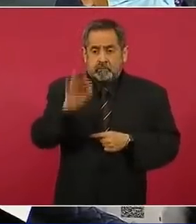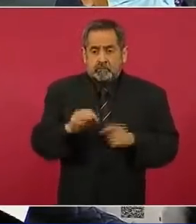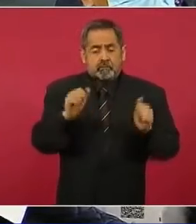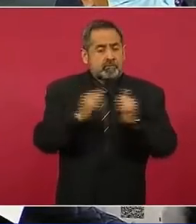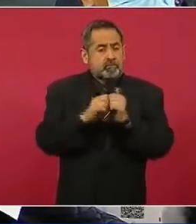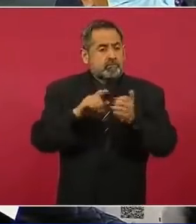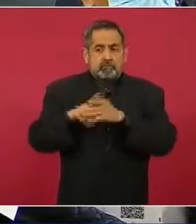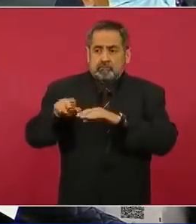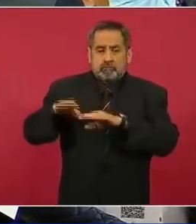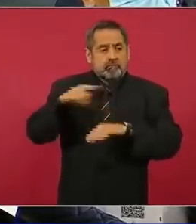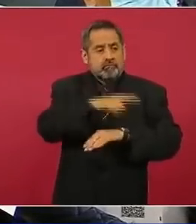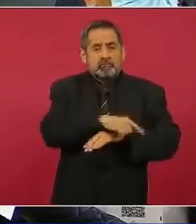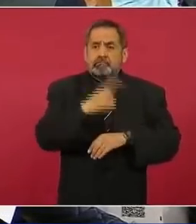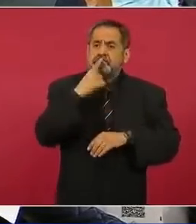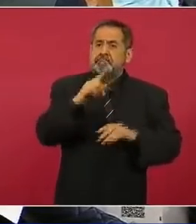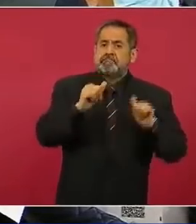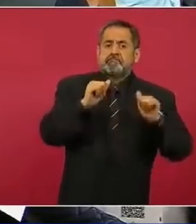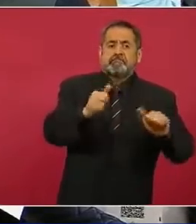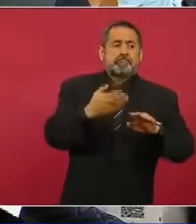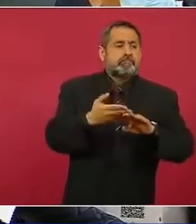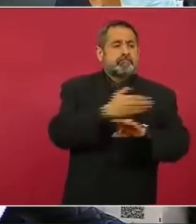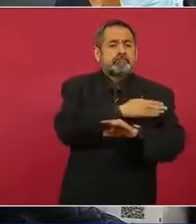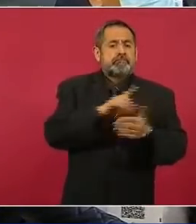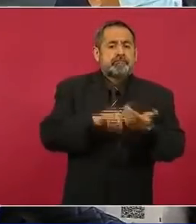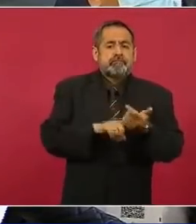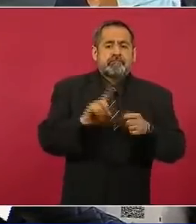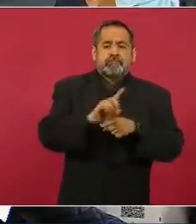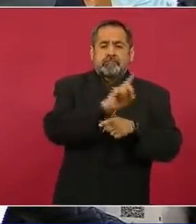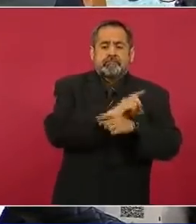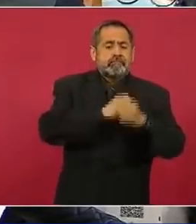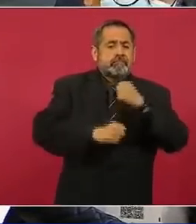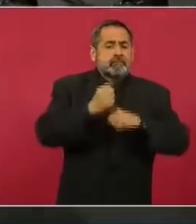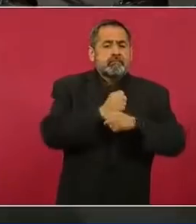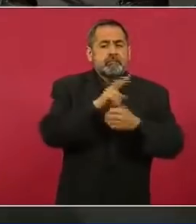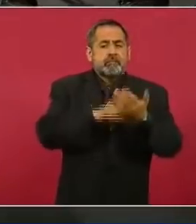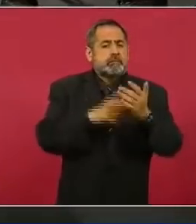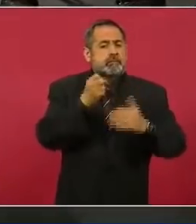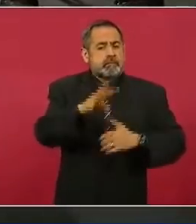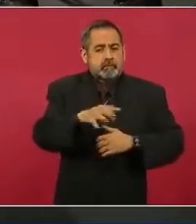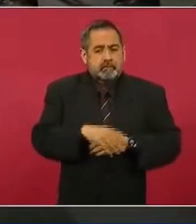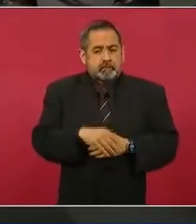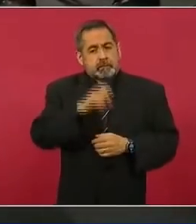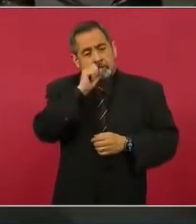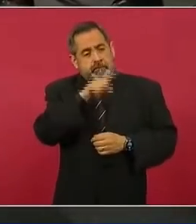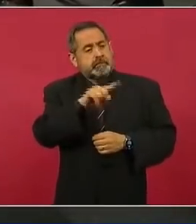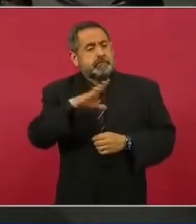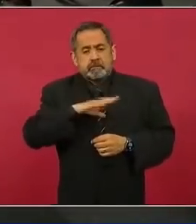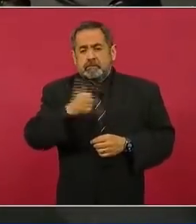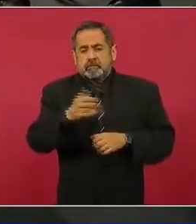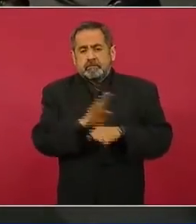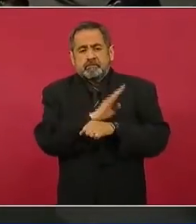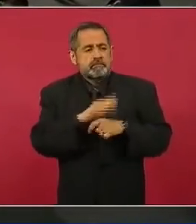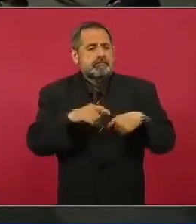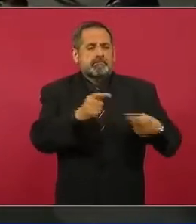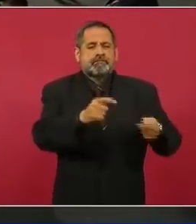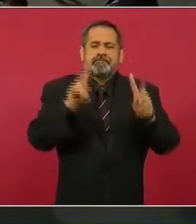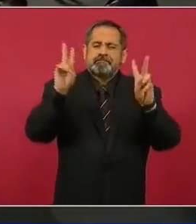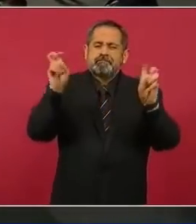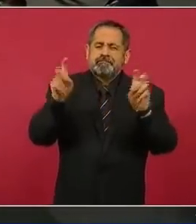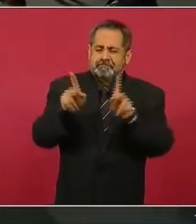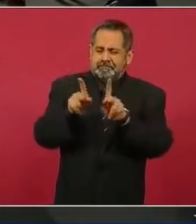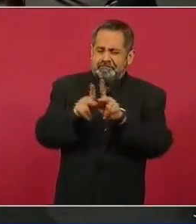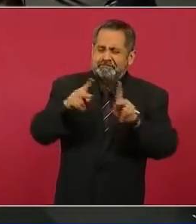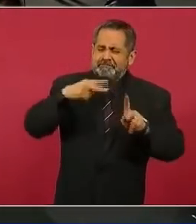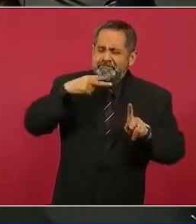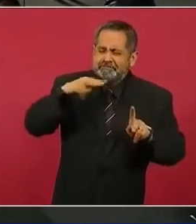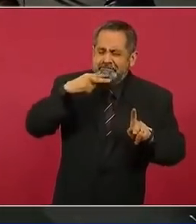presidente, están amparados desde el 2019? ¿Sabe usted que gozan de otros beneficios como la prima vacacional,